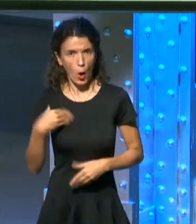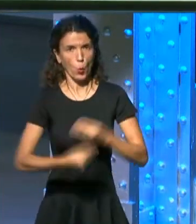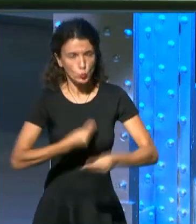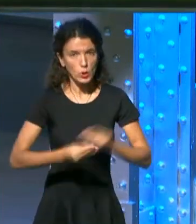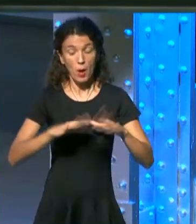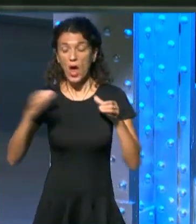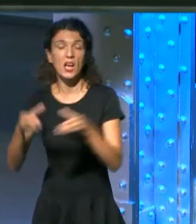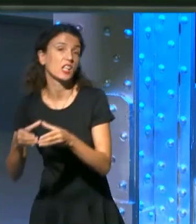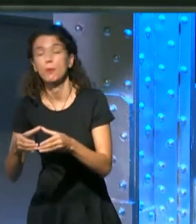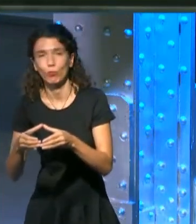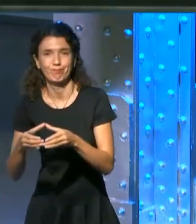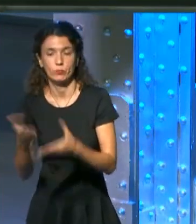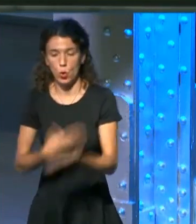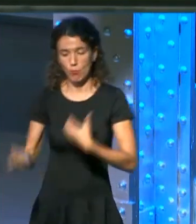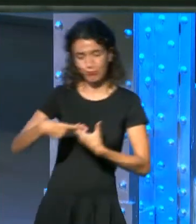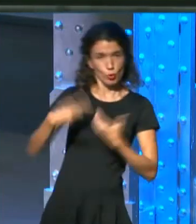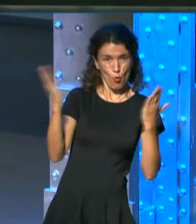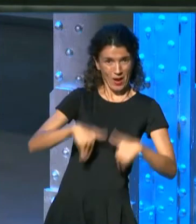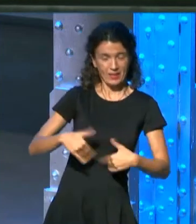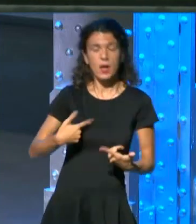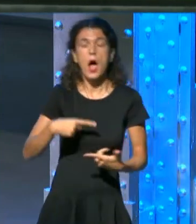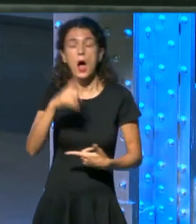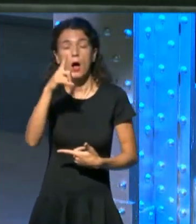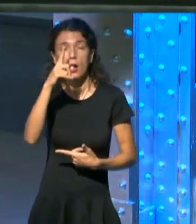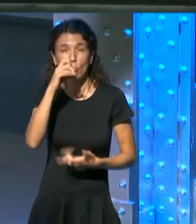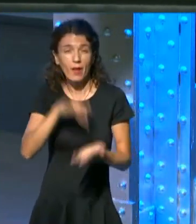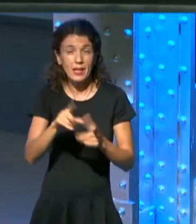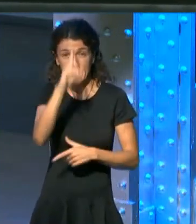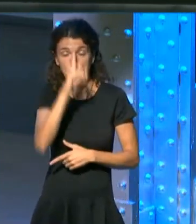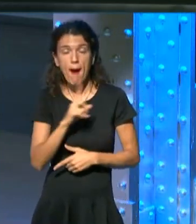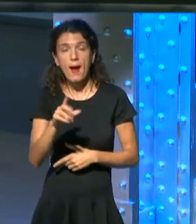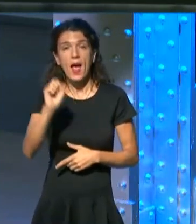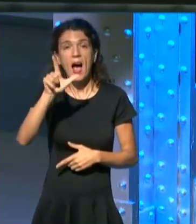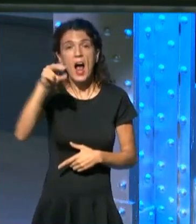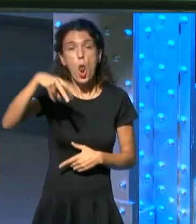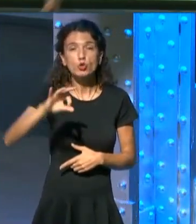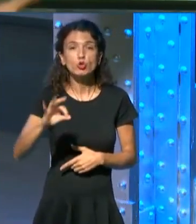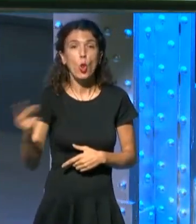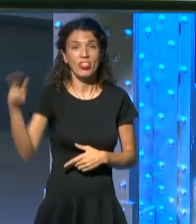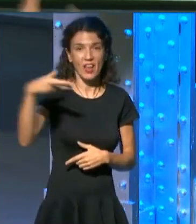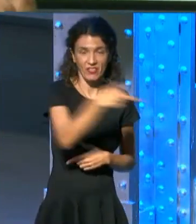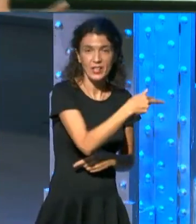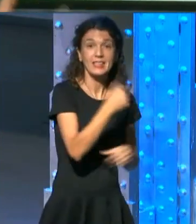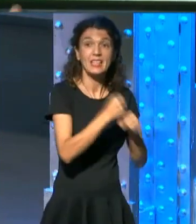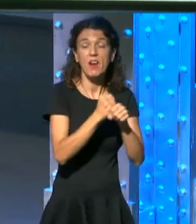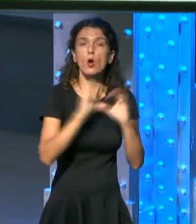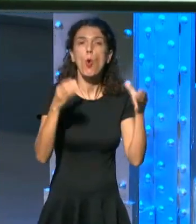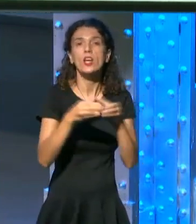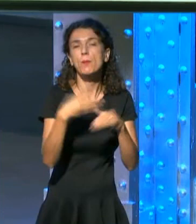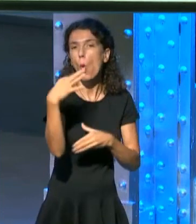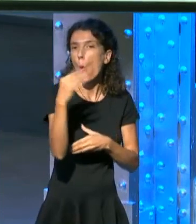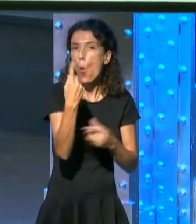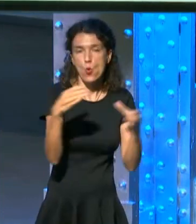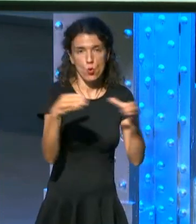el equipo no estaba involucrado, ¿vale? Recordar un poco la imagen que nos enseñaba Alonso de los delfines, ¿vale? Trabajar como un único equipo, trabajar de